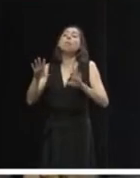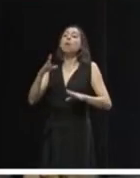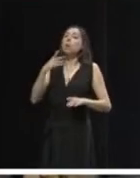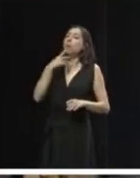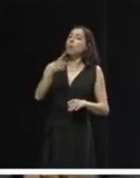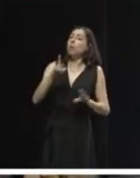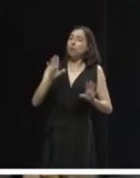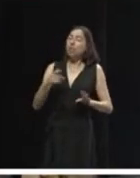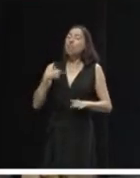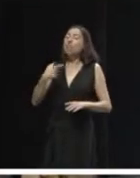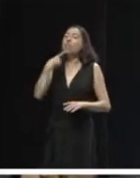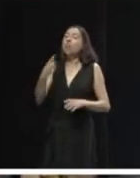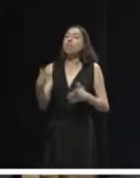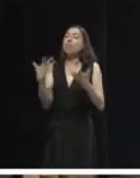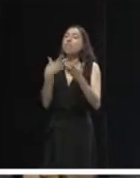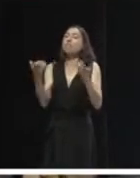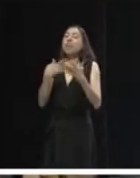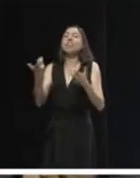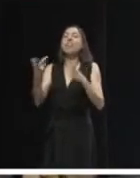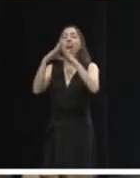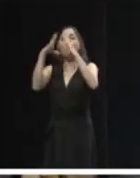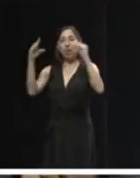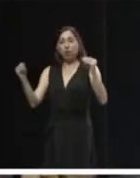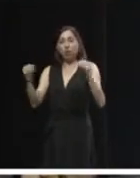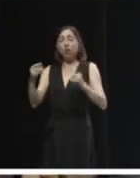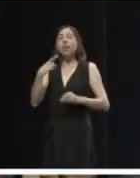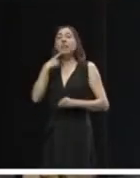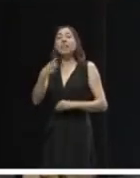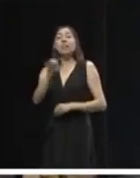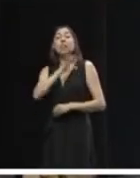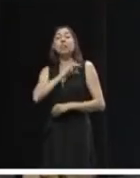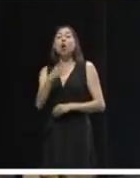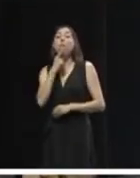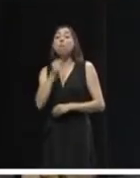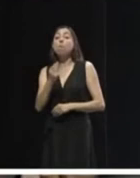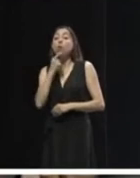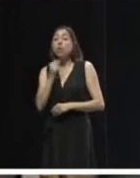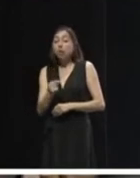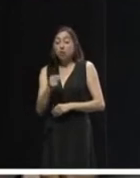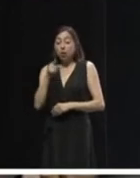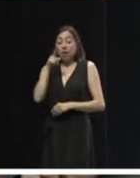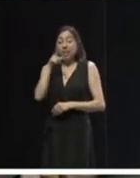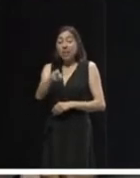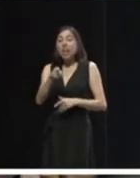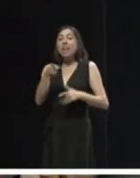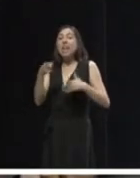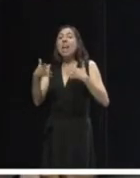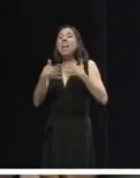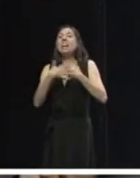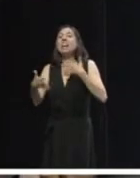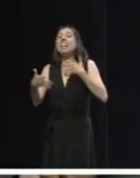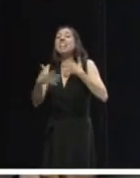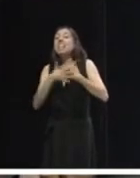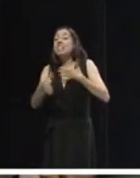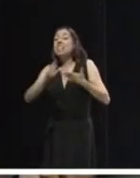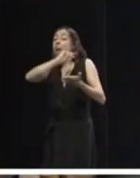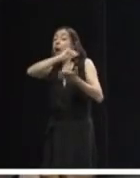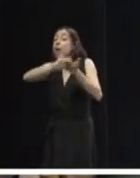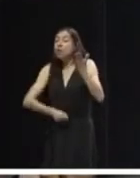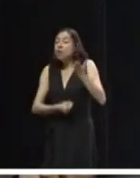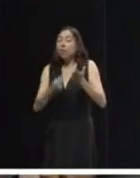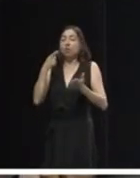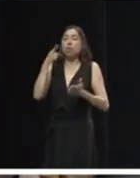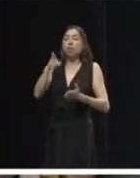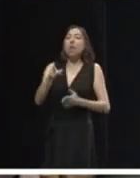decir en andaluz, nos dice que el señor Moreno Bonilla, que es quien registra los fijos discontinuos en